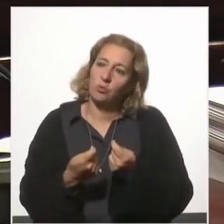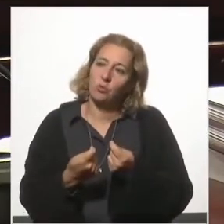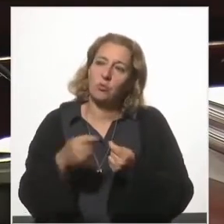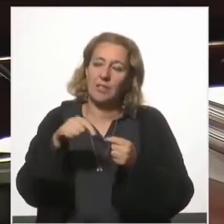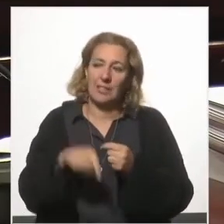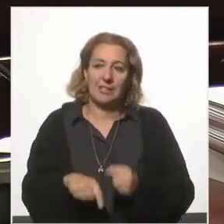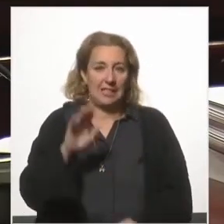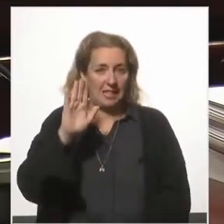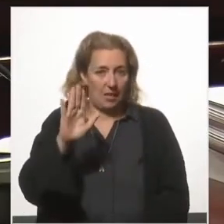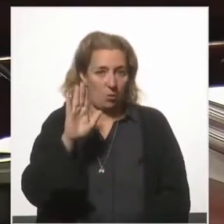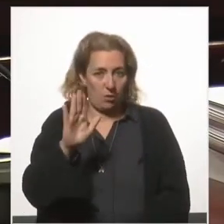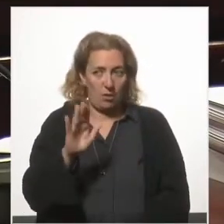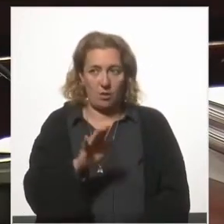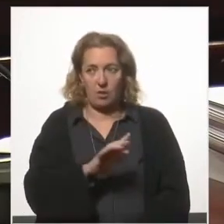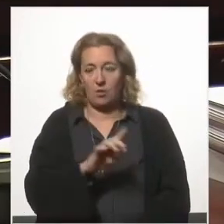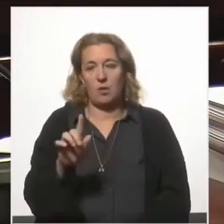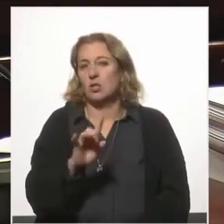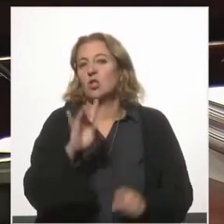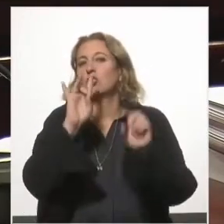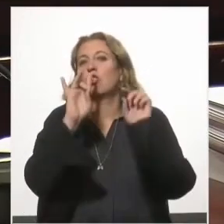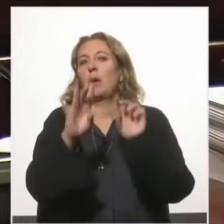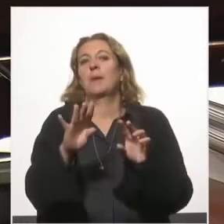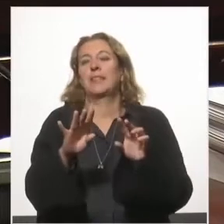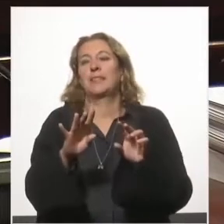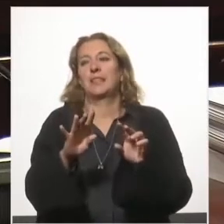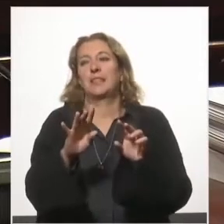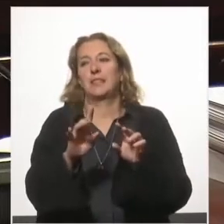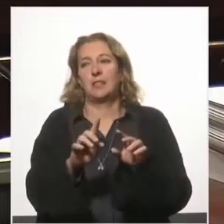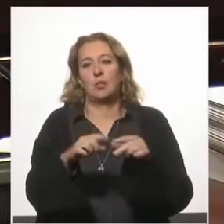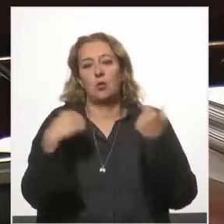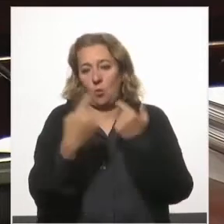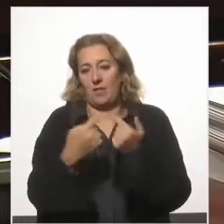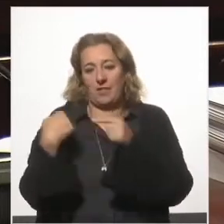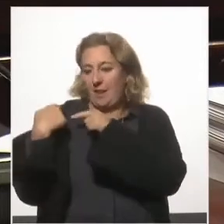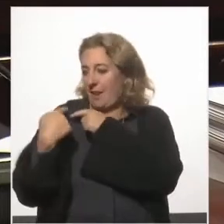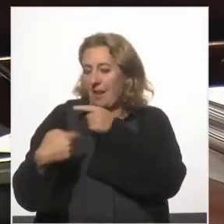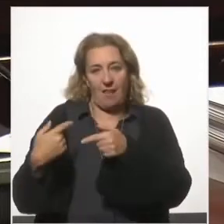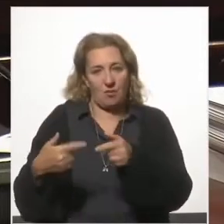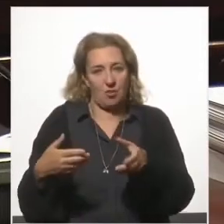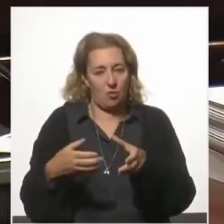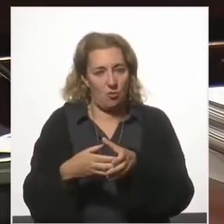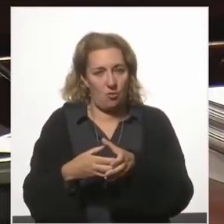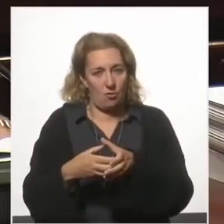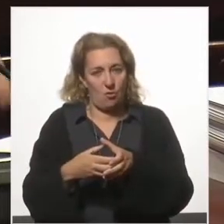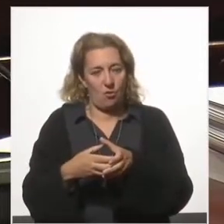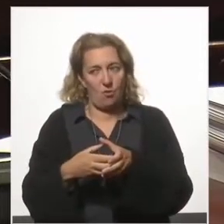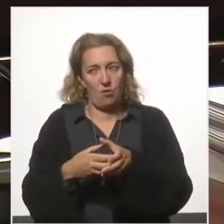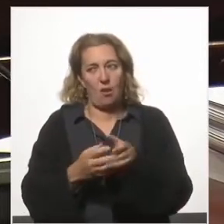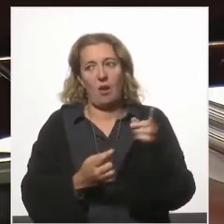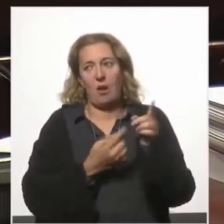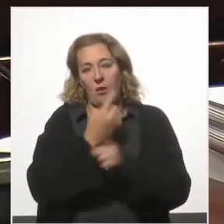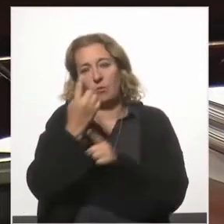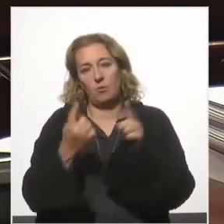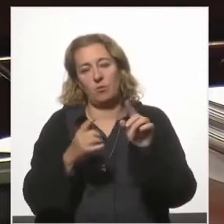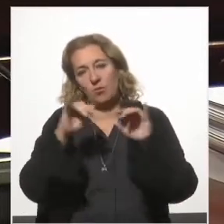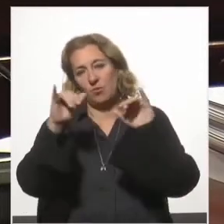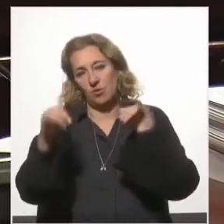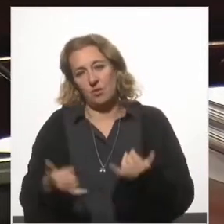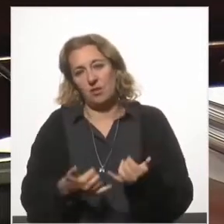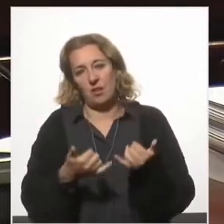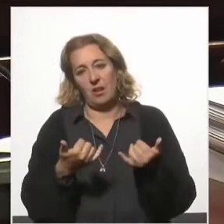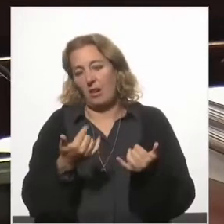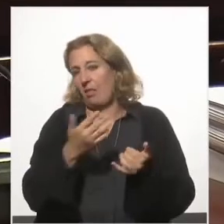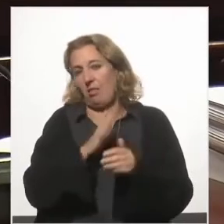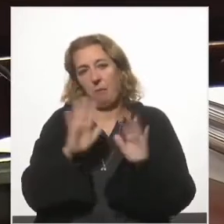deuda no va a pesar solamente sobre nuestra generación. Algunos ya estamos en tren